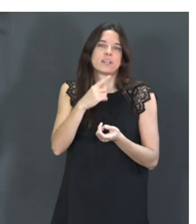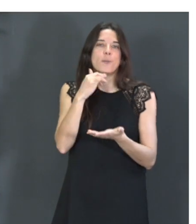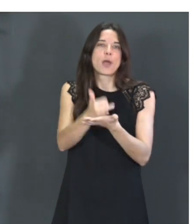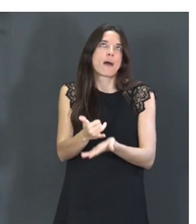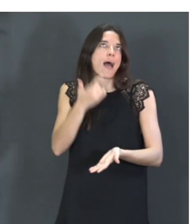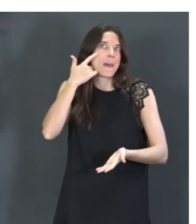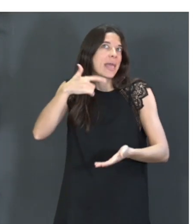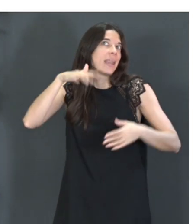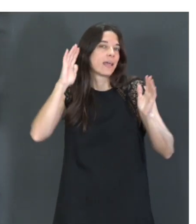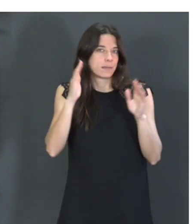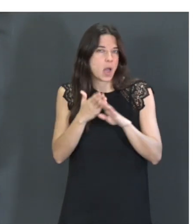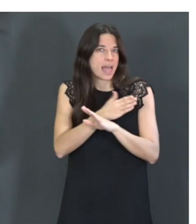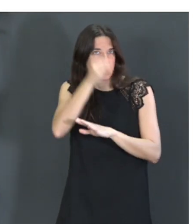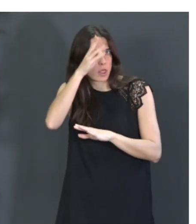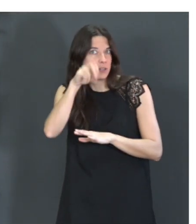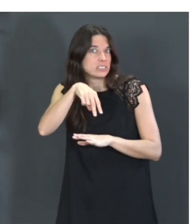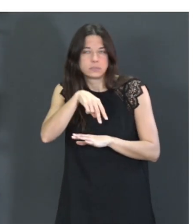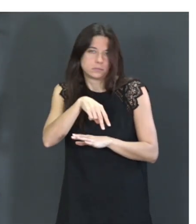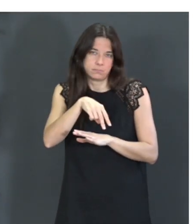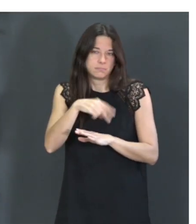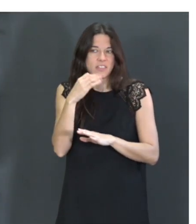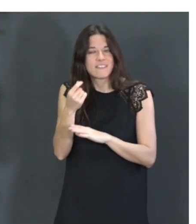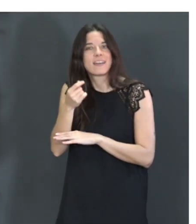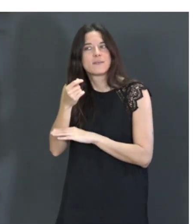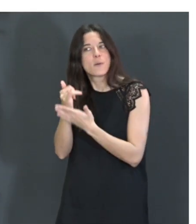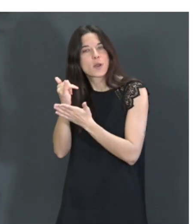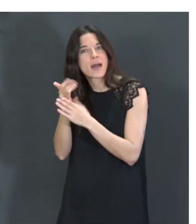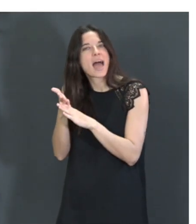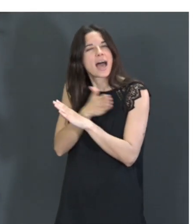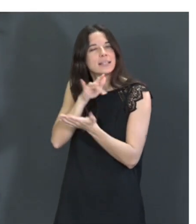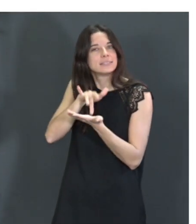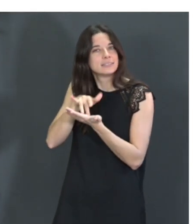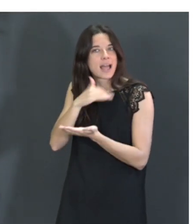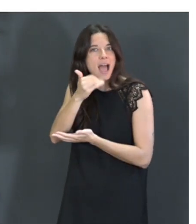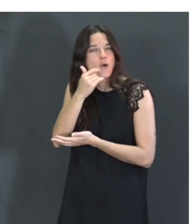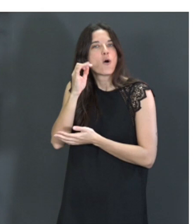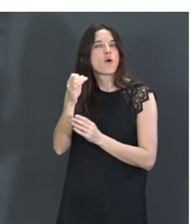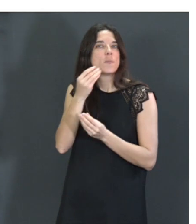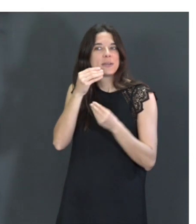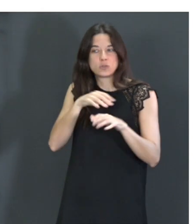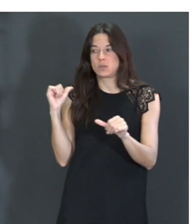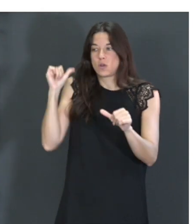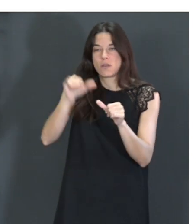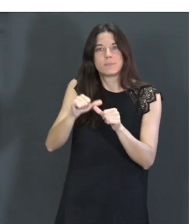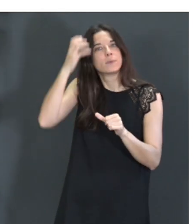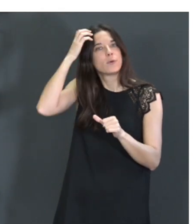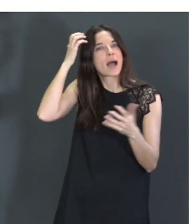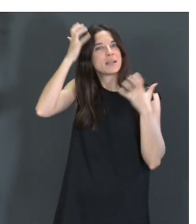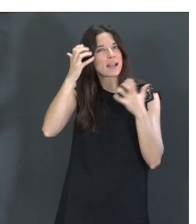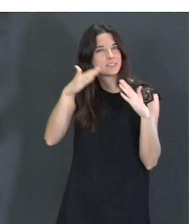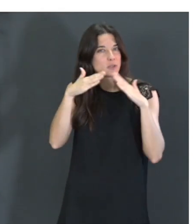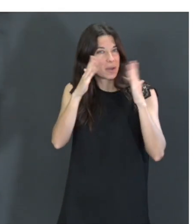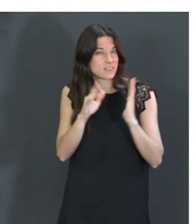probar si no lo conoces, o que tiene historia de contacto con animales domésticos o algo similar, pues sí